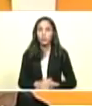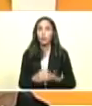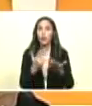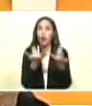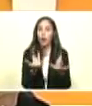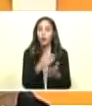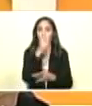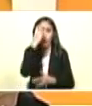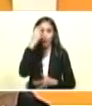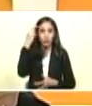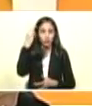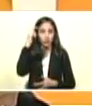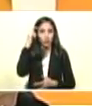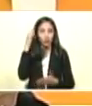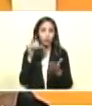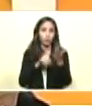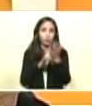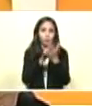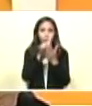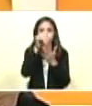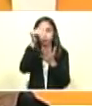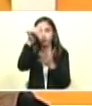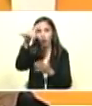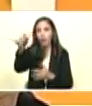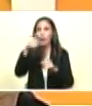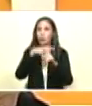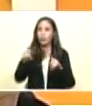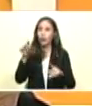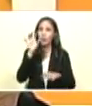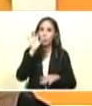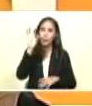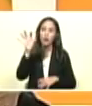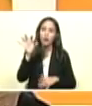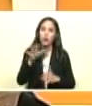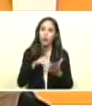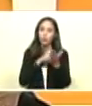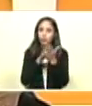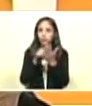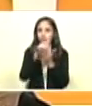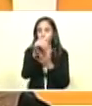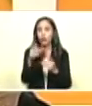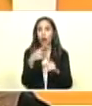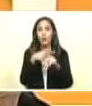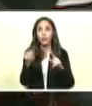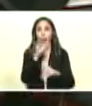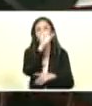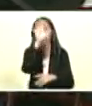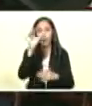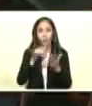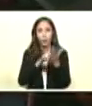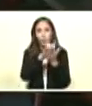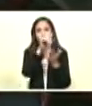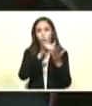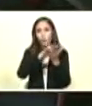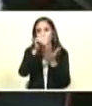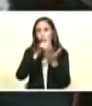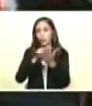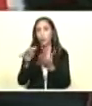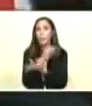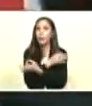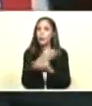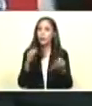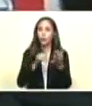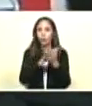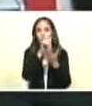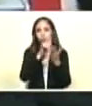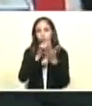Angola. Quiero que le demos un aplauso al canciller Jorge Arreaza. Está haciendo una gira extraordinariamente exitosa por el